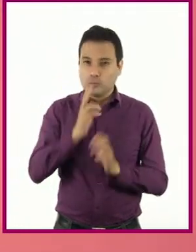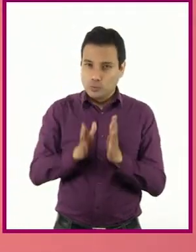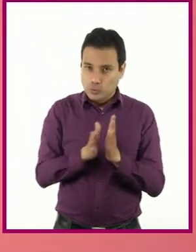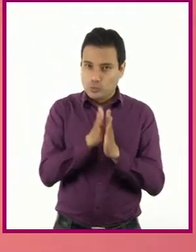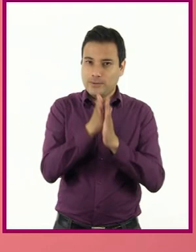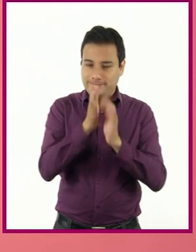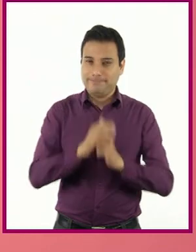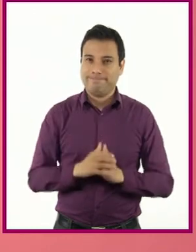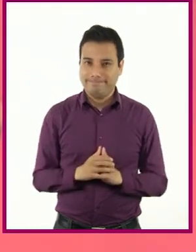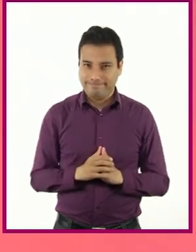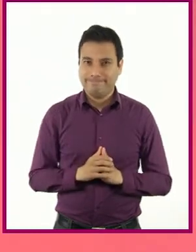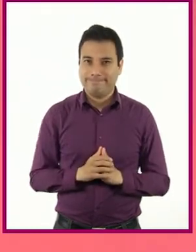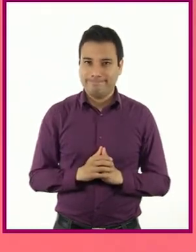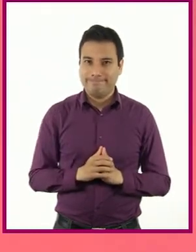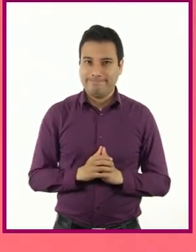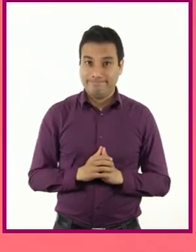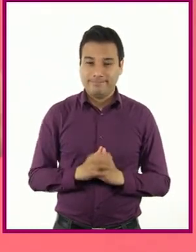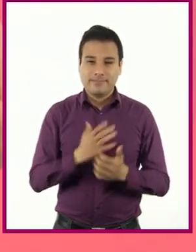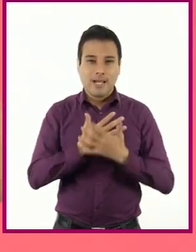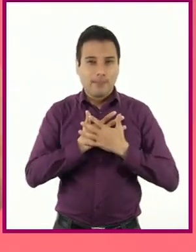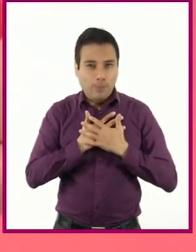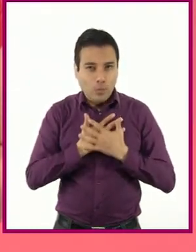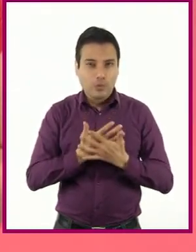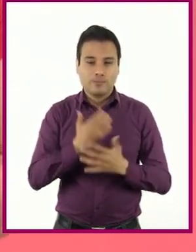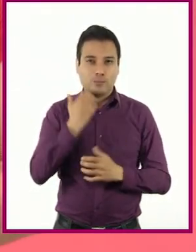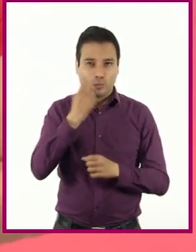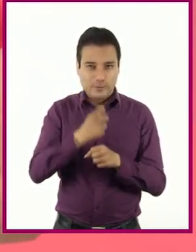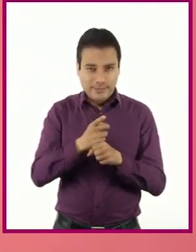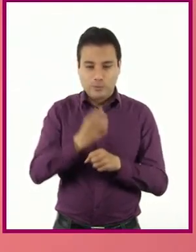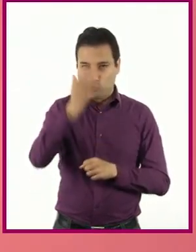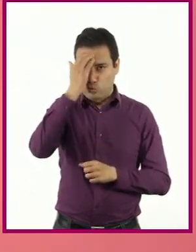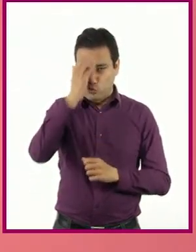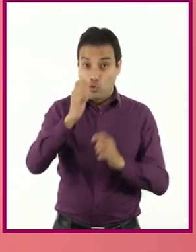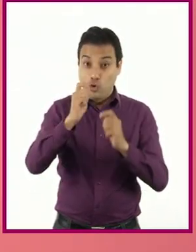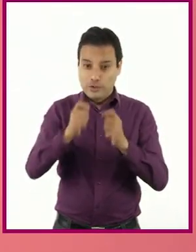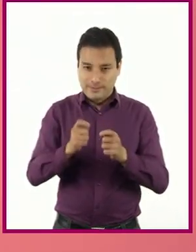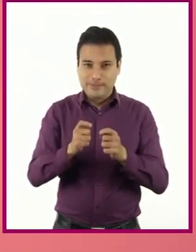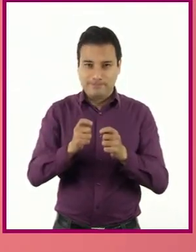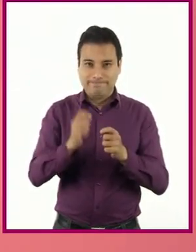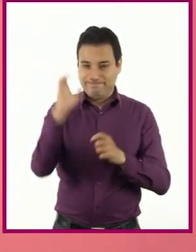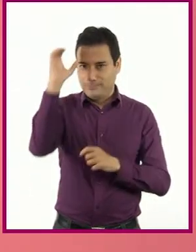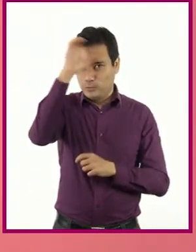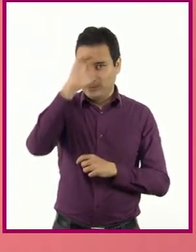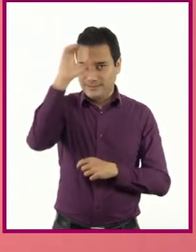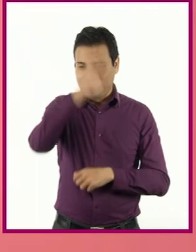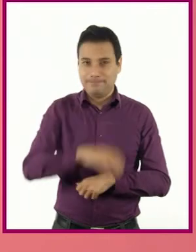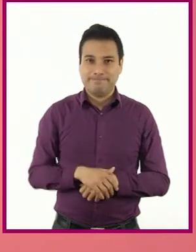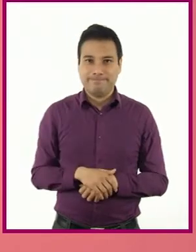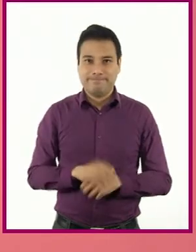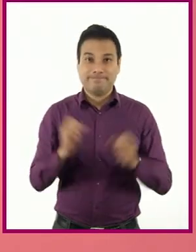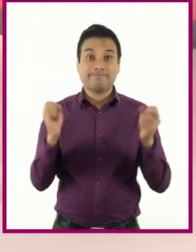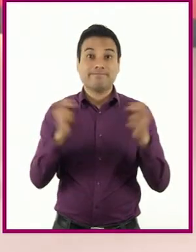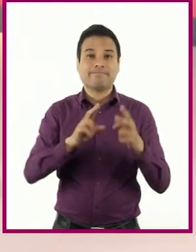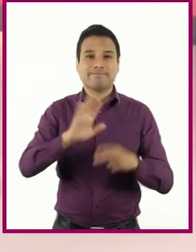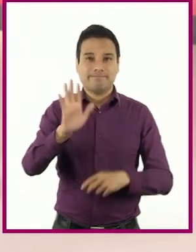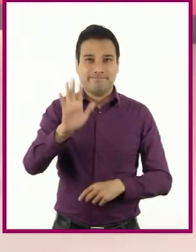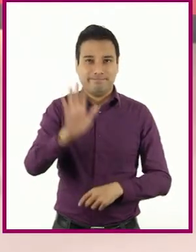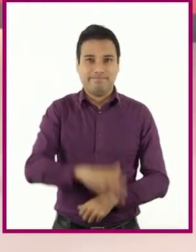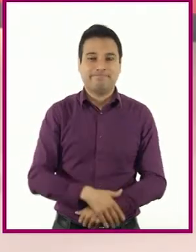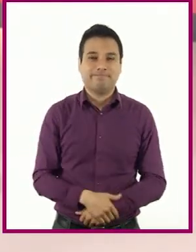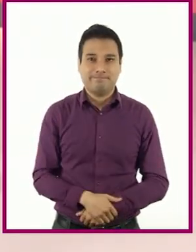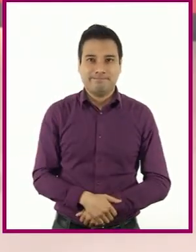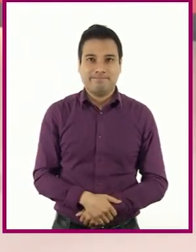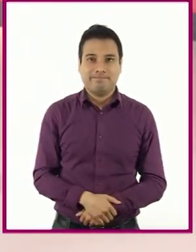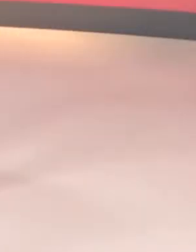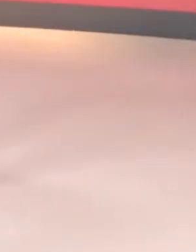salud se conserva. Con amor, voluntad, conocimiento y conciencia. ¡Hasta la próxima! ¡Hasta la